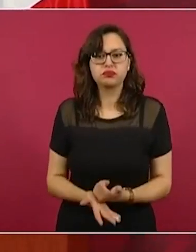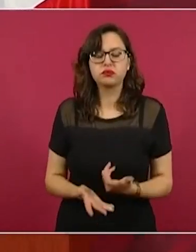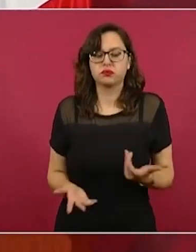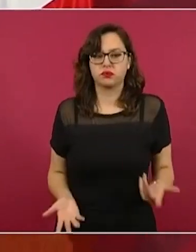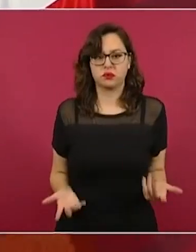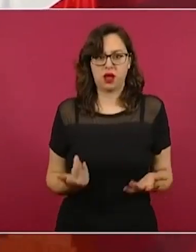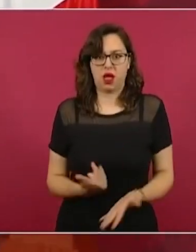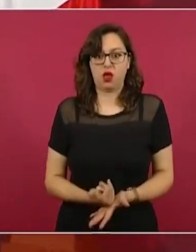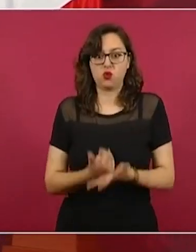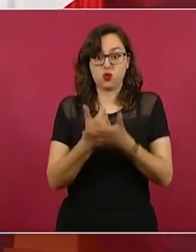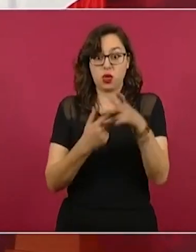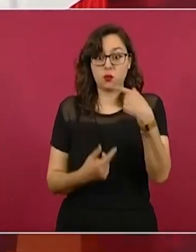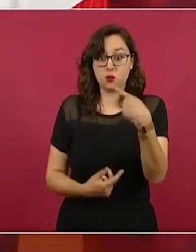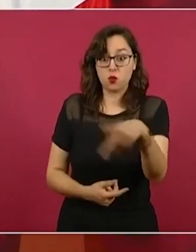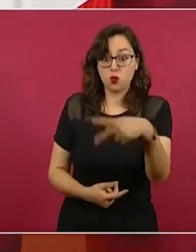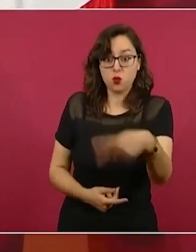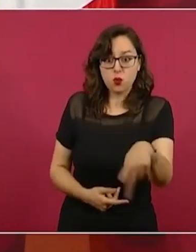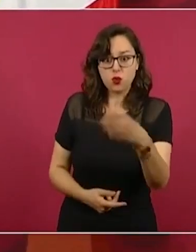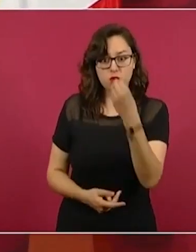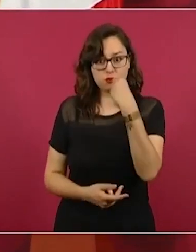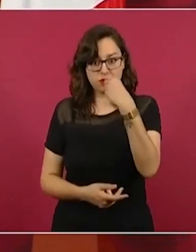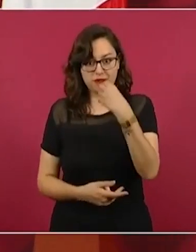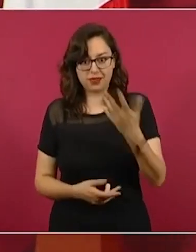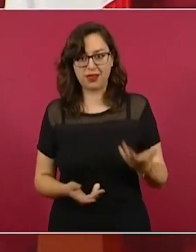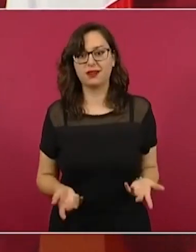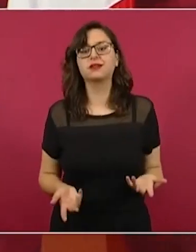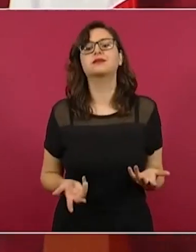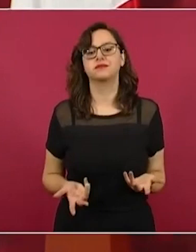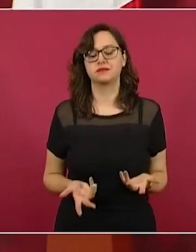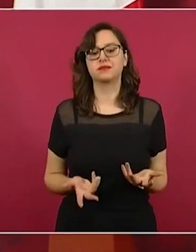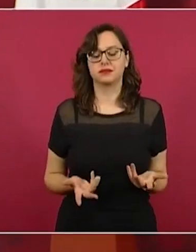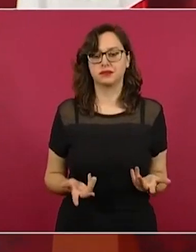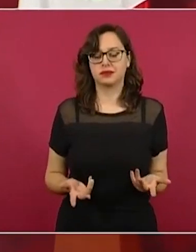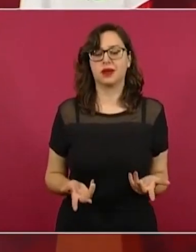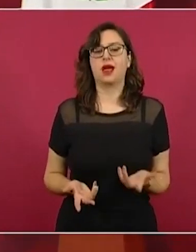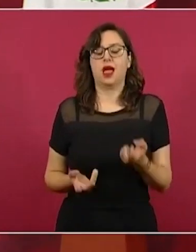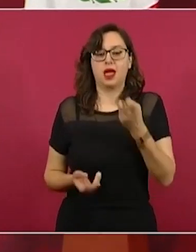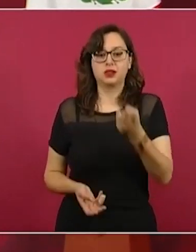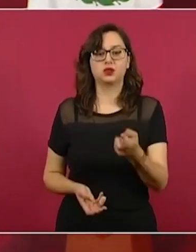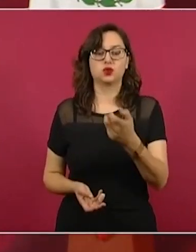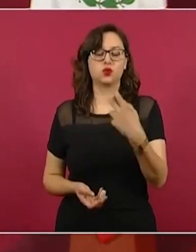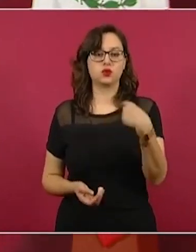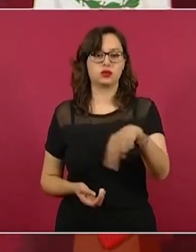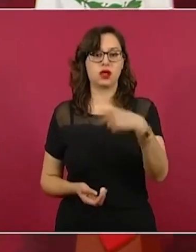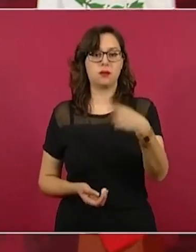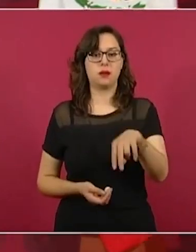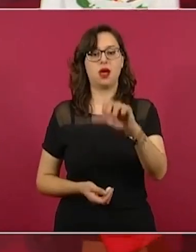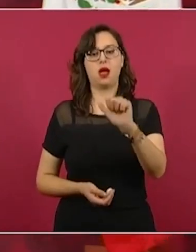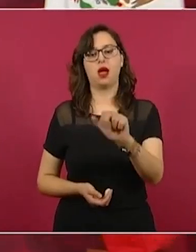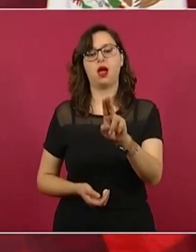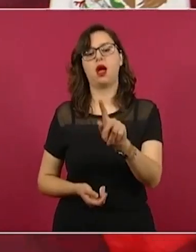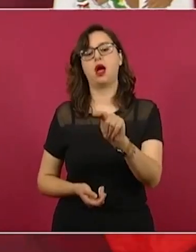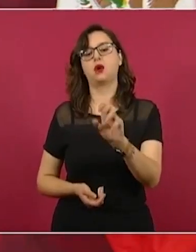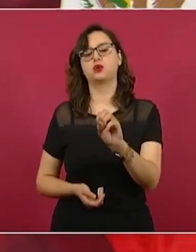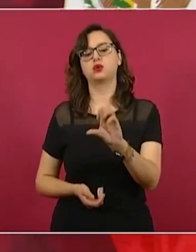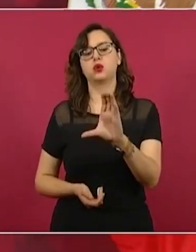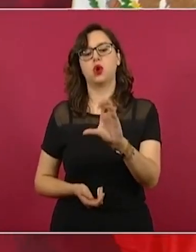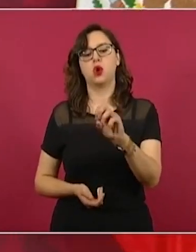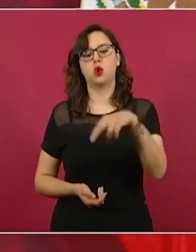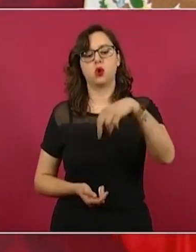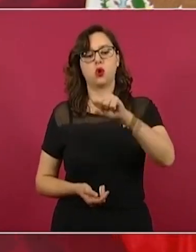agradecemos de que además de esta producción de autoconsumo, quienes